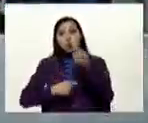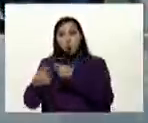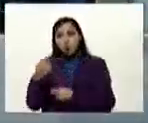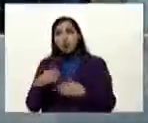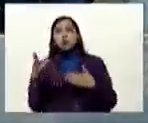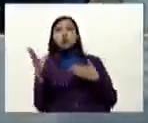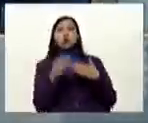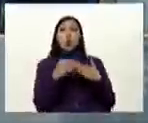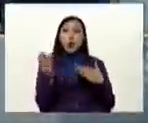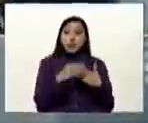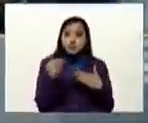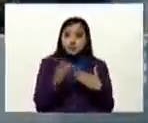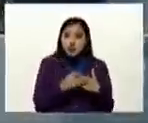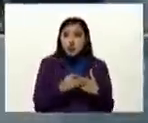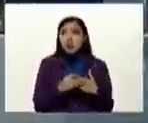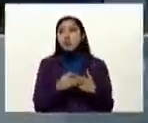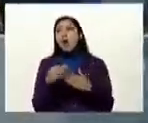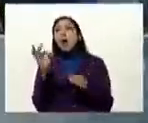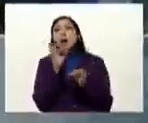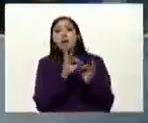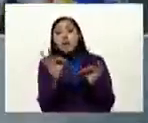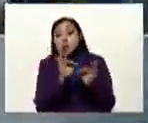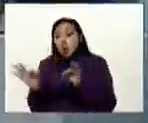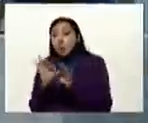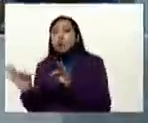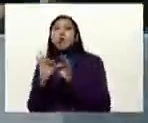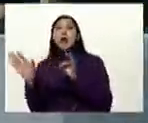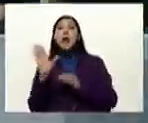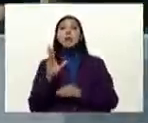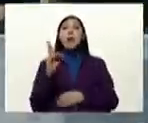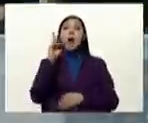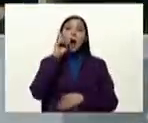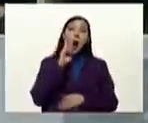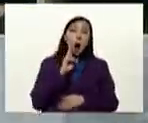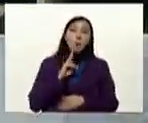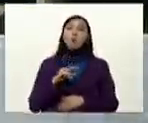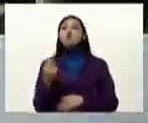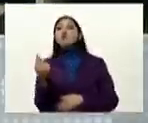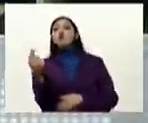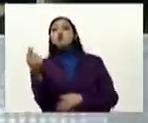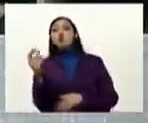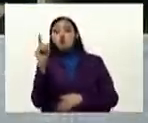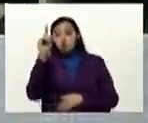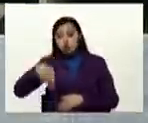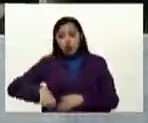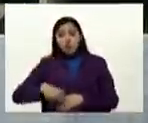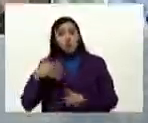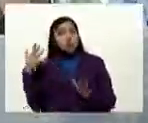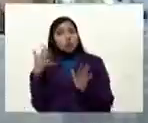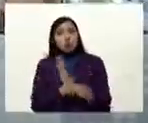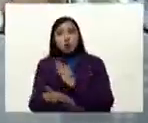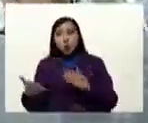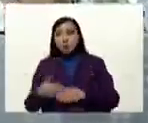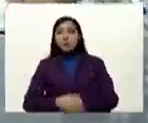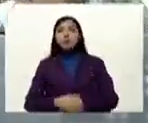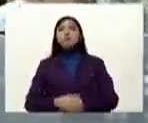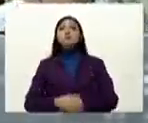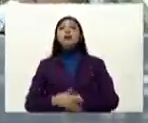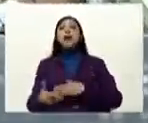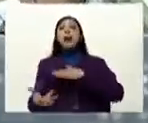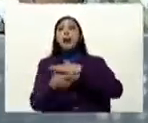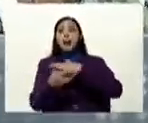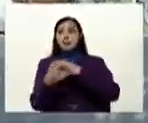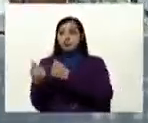divisas, criptomoneda, bolívar y sobre todo en la instauración del bolívar